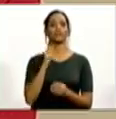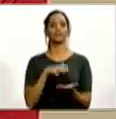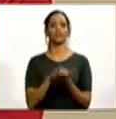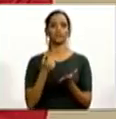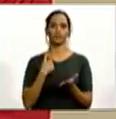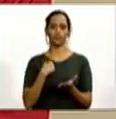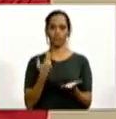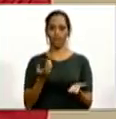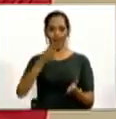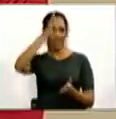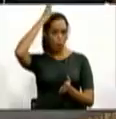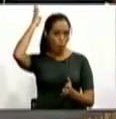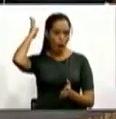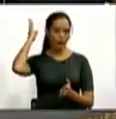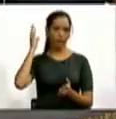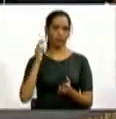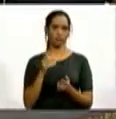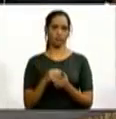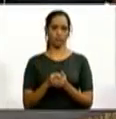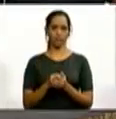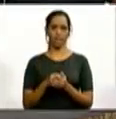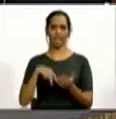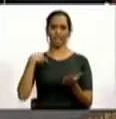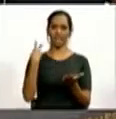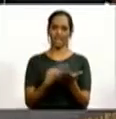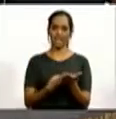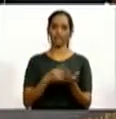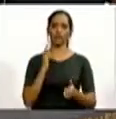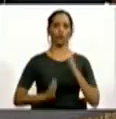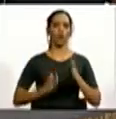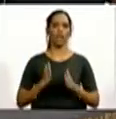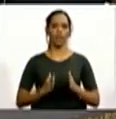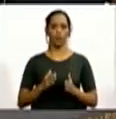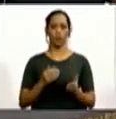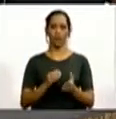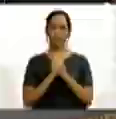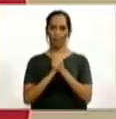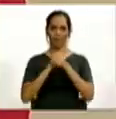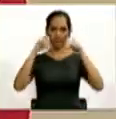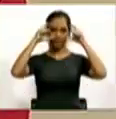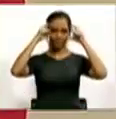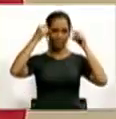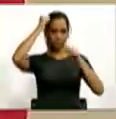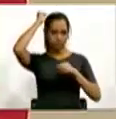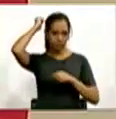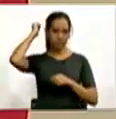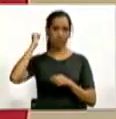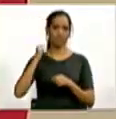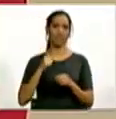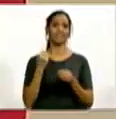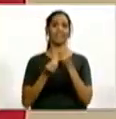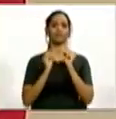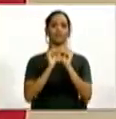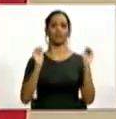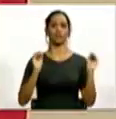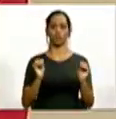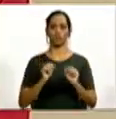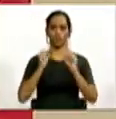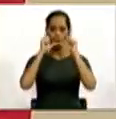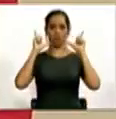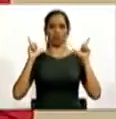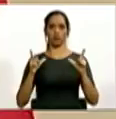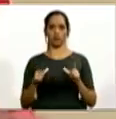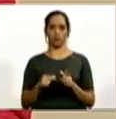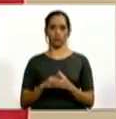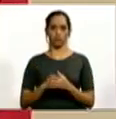en Liguana, a su vez cayendo y corriendo con el pana Miguel Ángel Pérez Pirela, y se hizo esa denuncia y eso fue un escándalo.